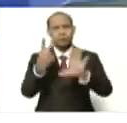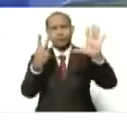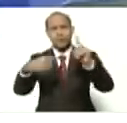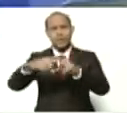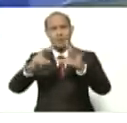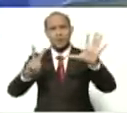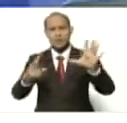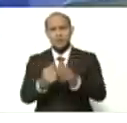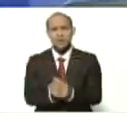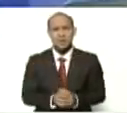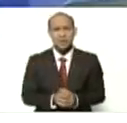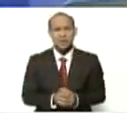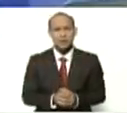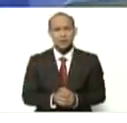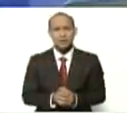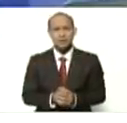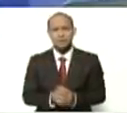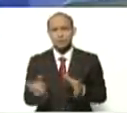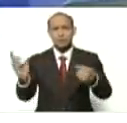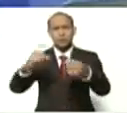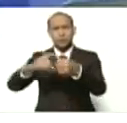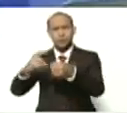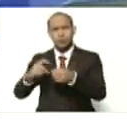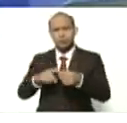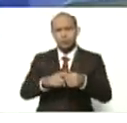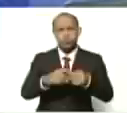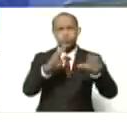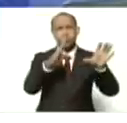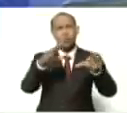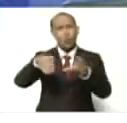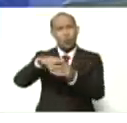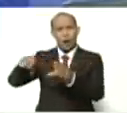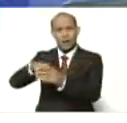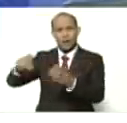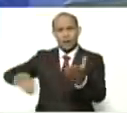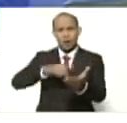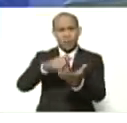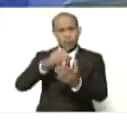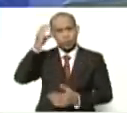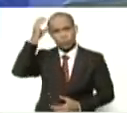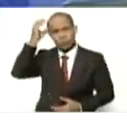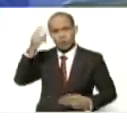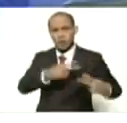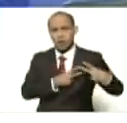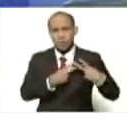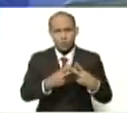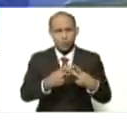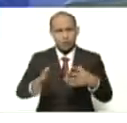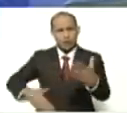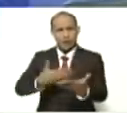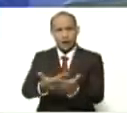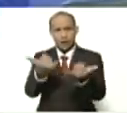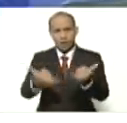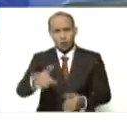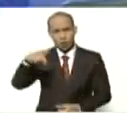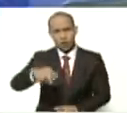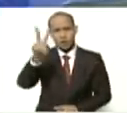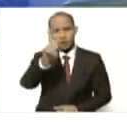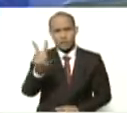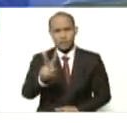una combinación entre cuarentena radical consciente voluntaria como ha sido en venezuela'